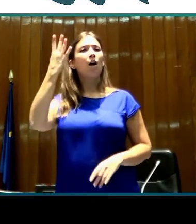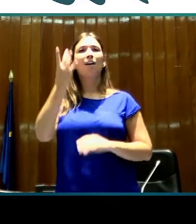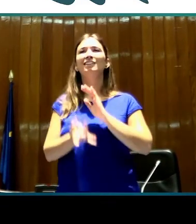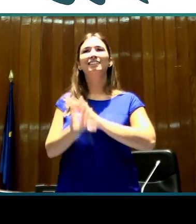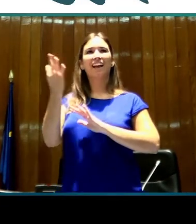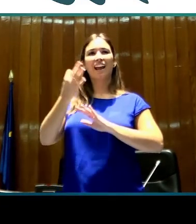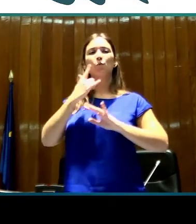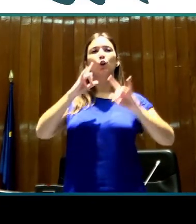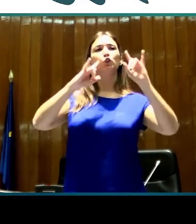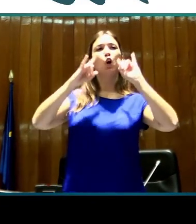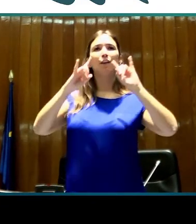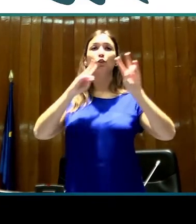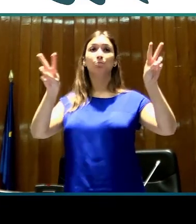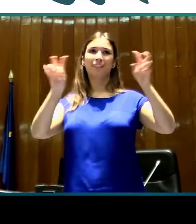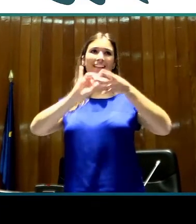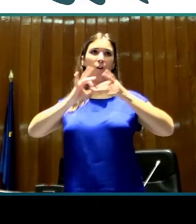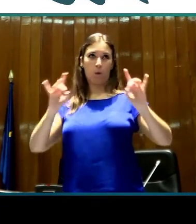una cadena de sonidos.